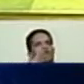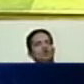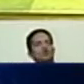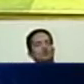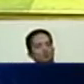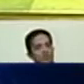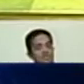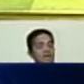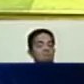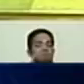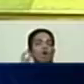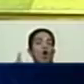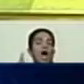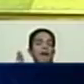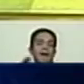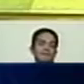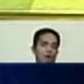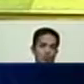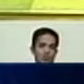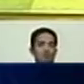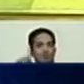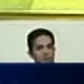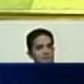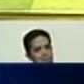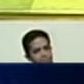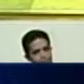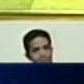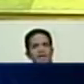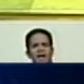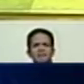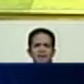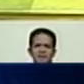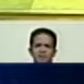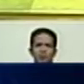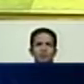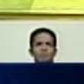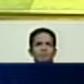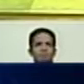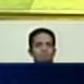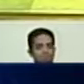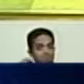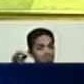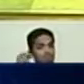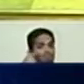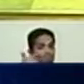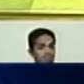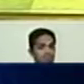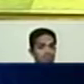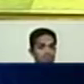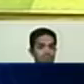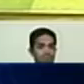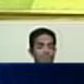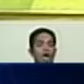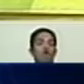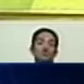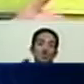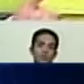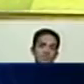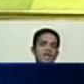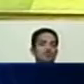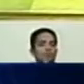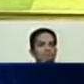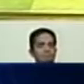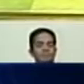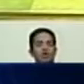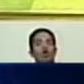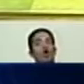Unidos lo haga de buena fe. Esta es la realidad. Notas tangibles, comunicación permanente. Hoy mismo